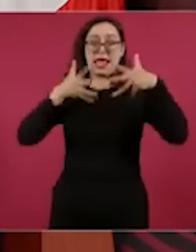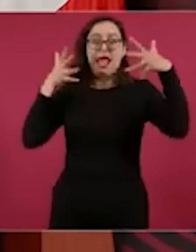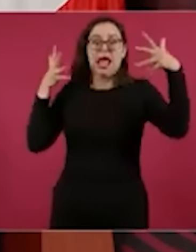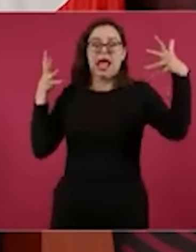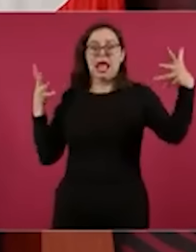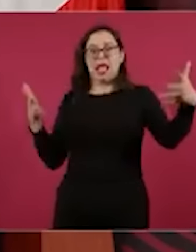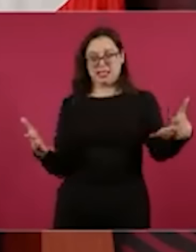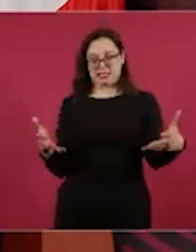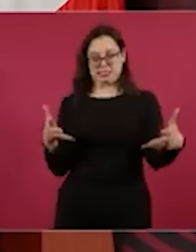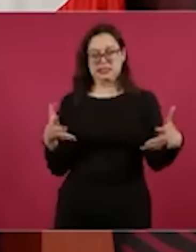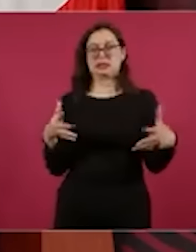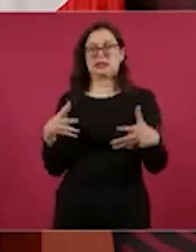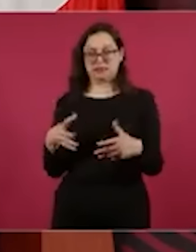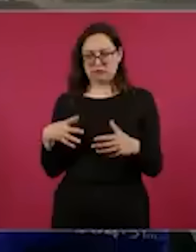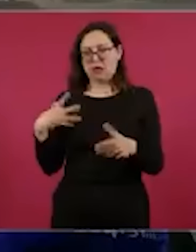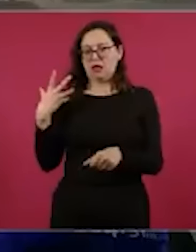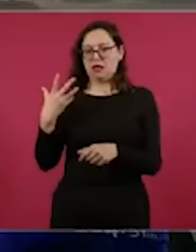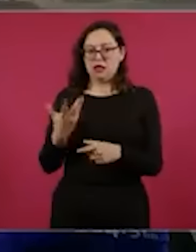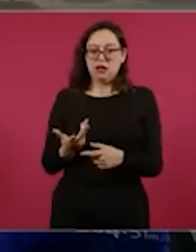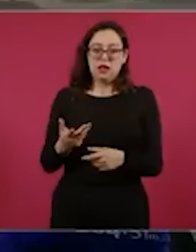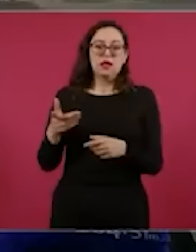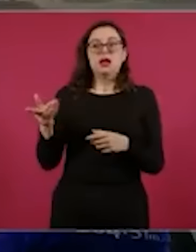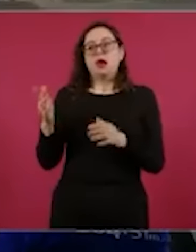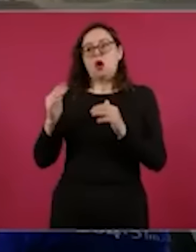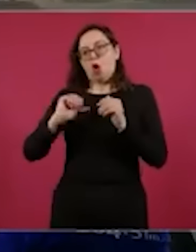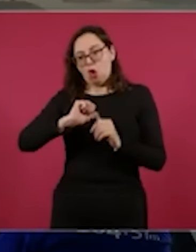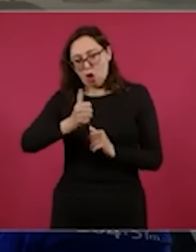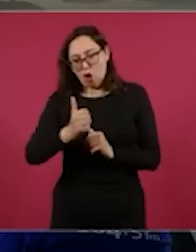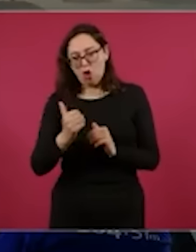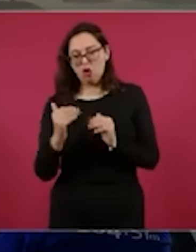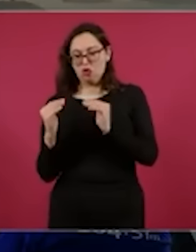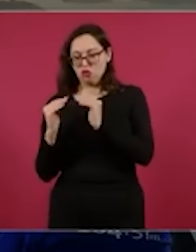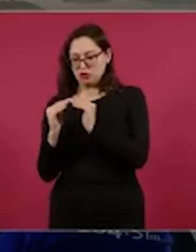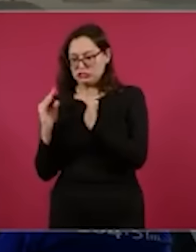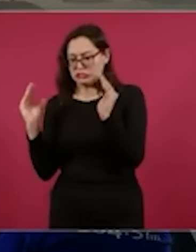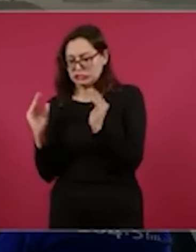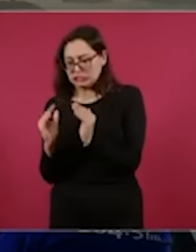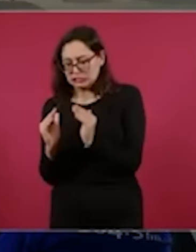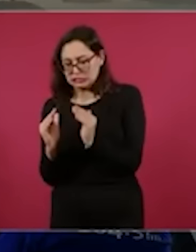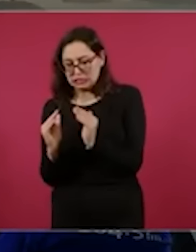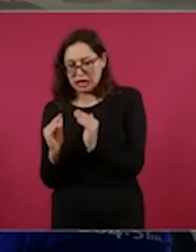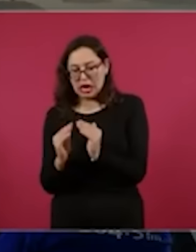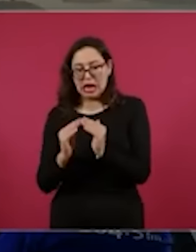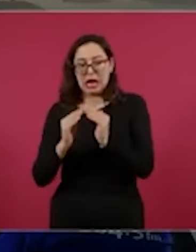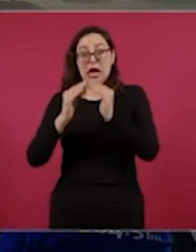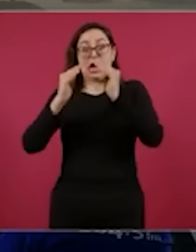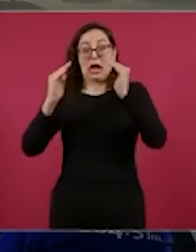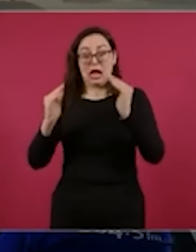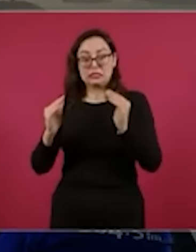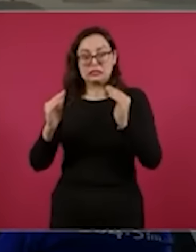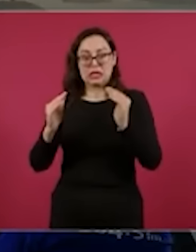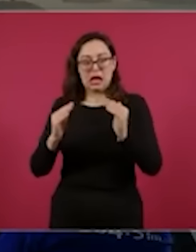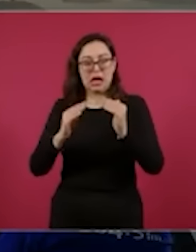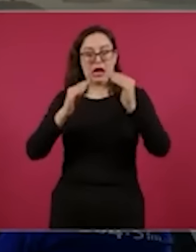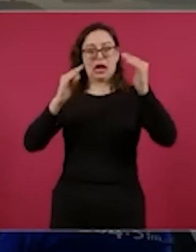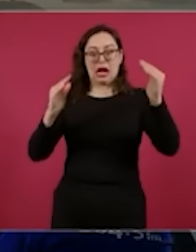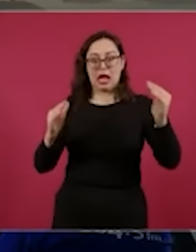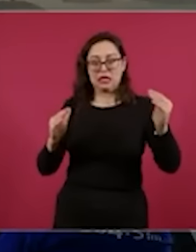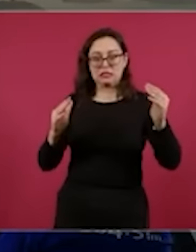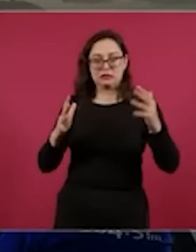residencia, pero después fue creciendo. La Casa Miguel Alemán se convierte, el general Lázaro Cárdenas decide no vivir en el castillo de